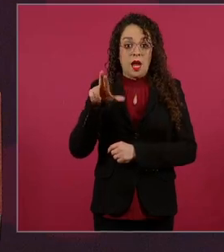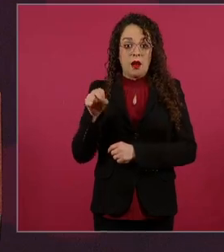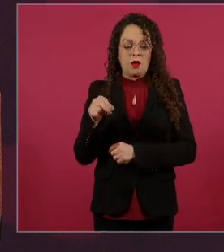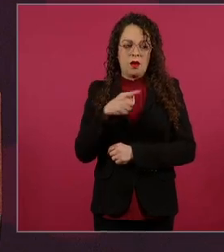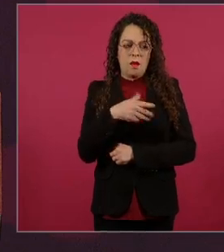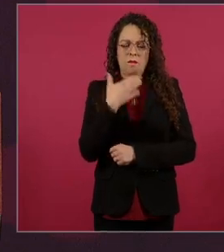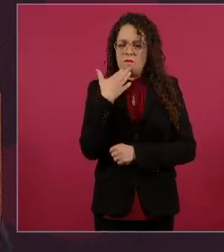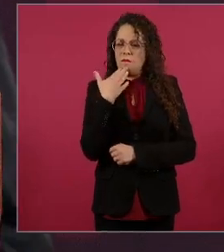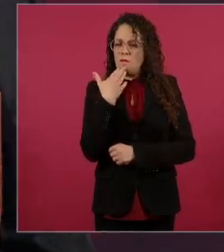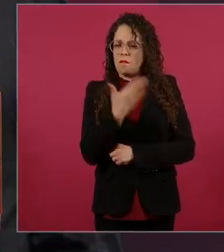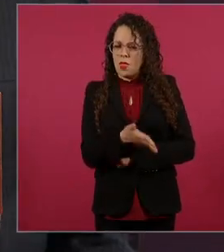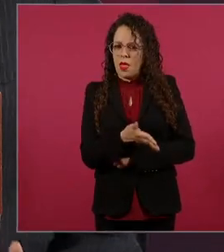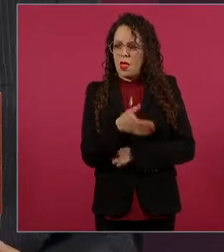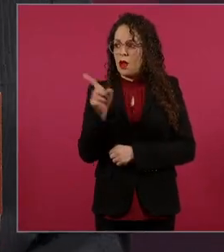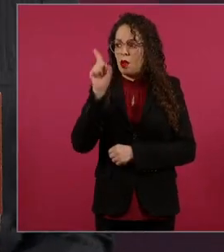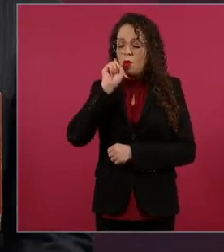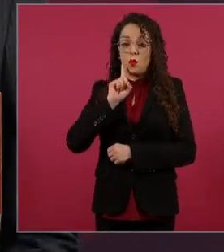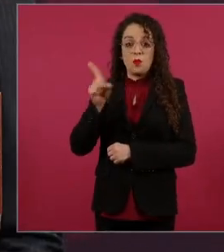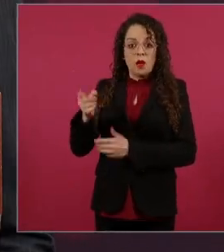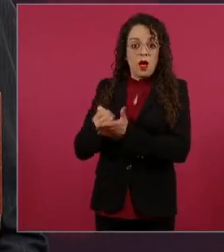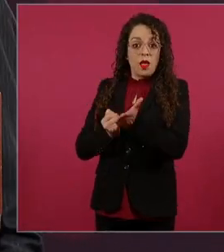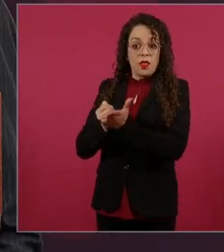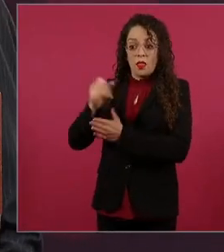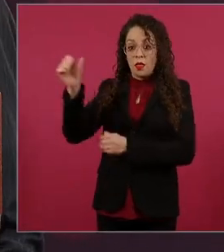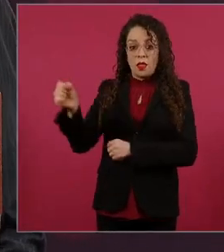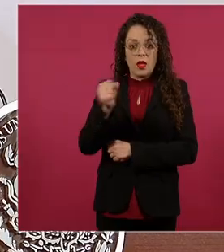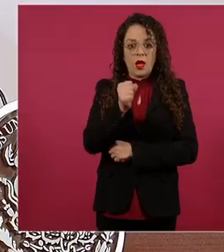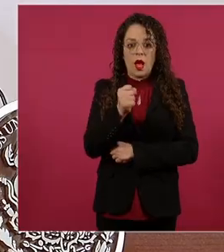tomó la presidenta electa Lázaro tiene